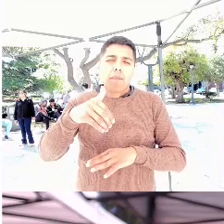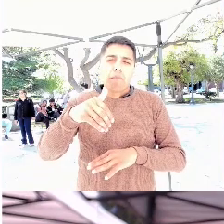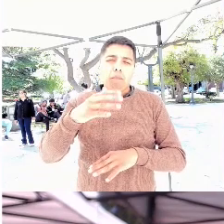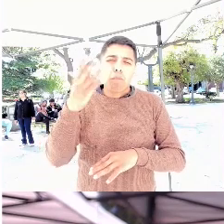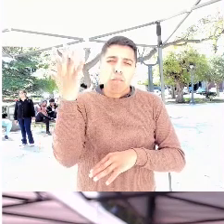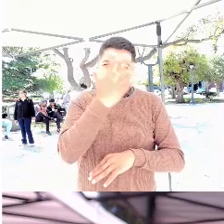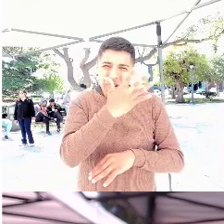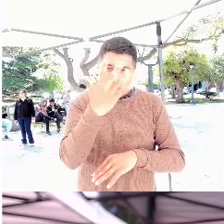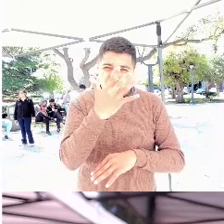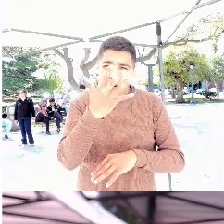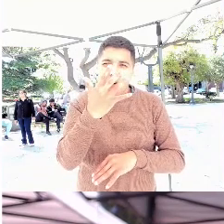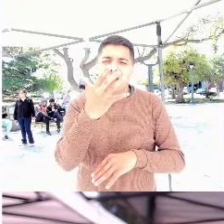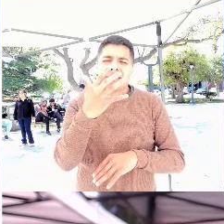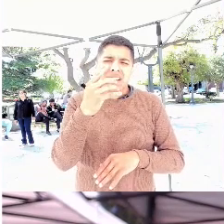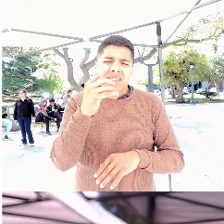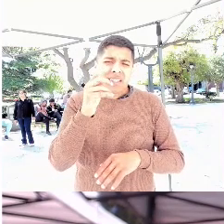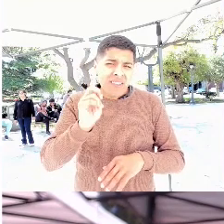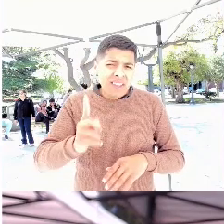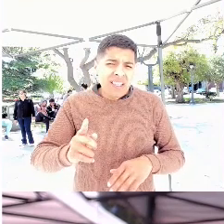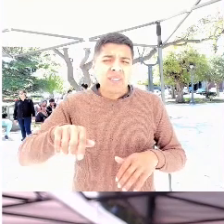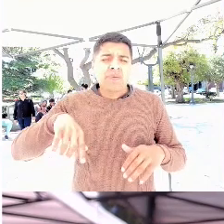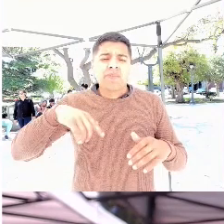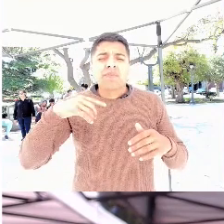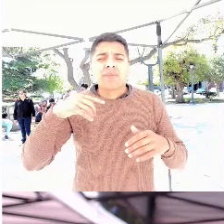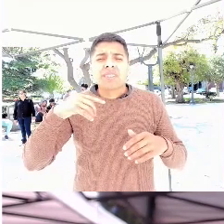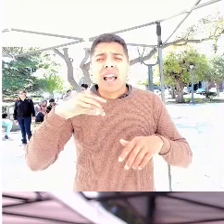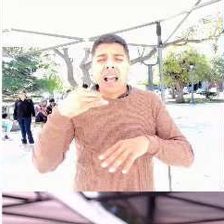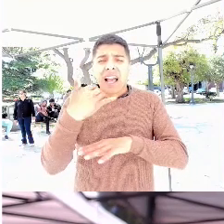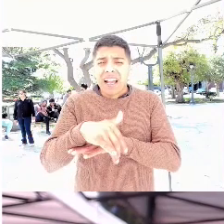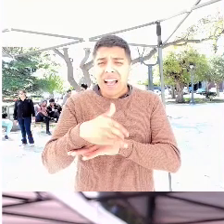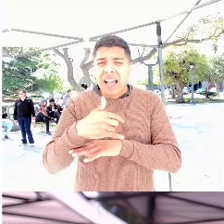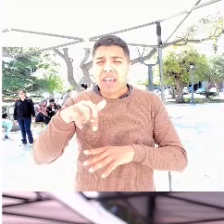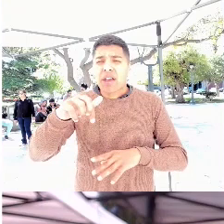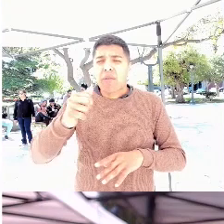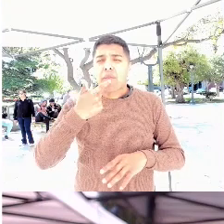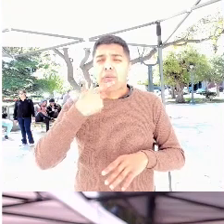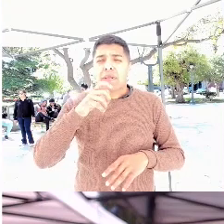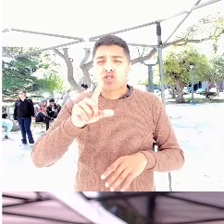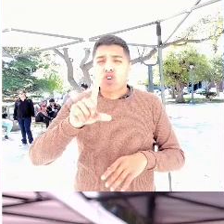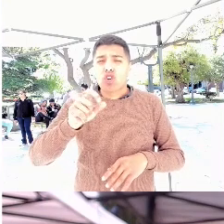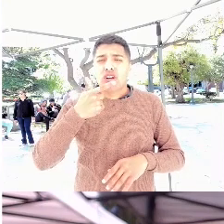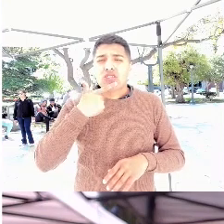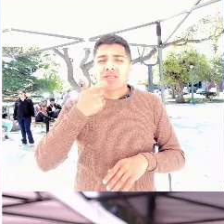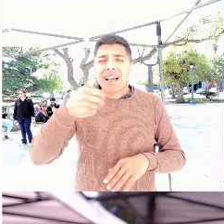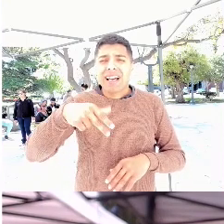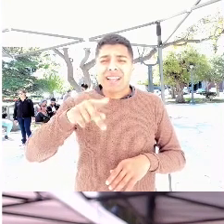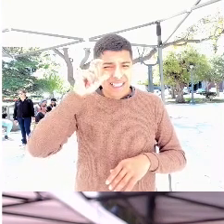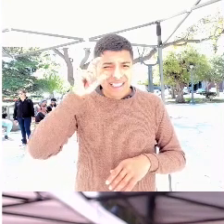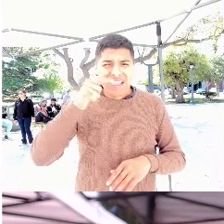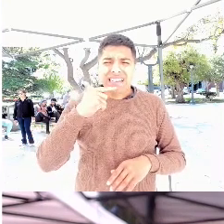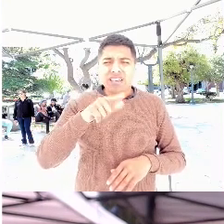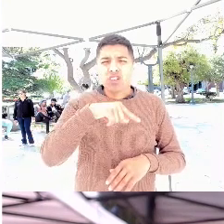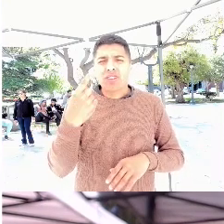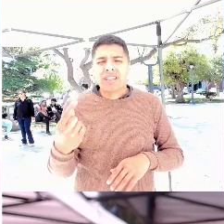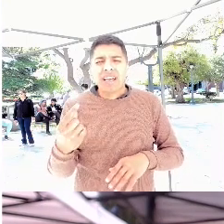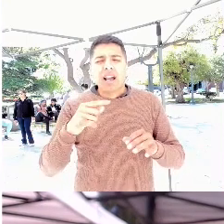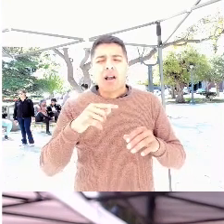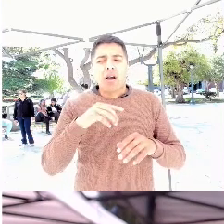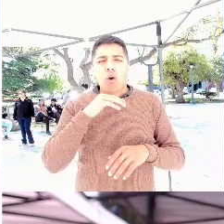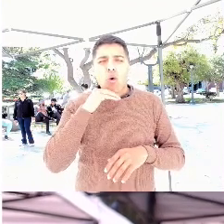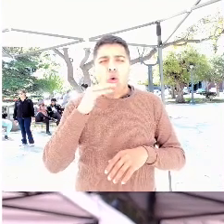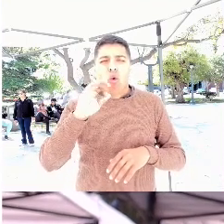también, como antecedente, nombramos la calle Paso Los Andes y Joaquín B. González. Actualmente se